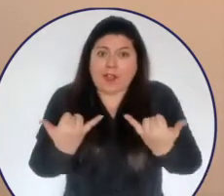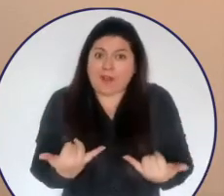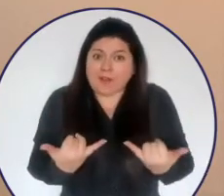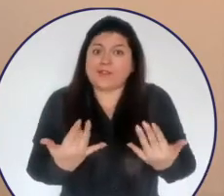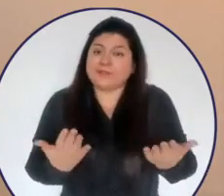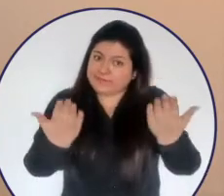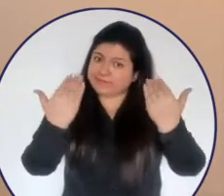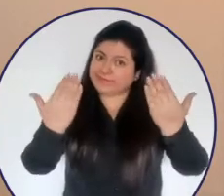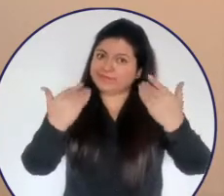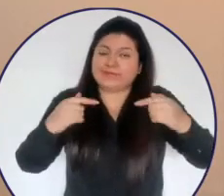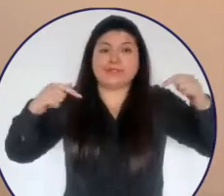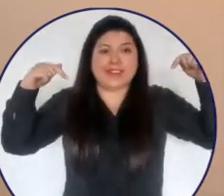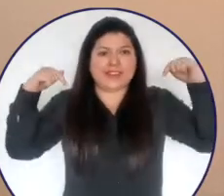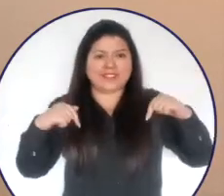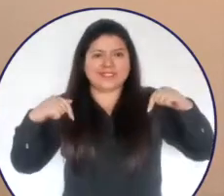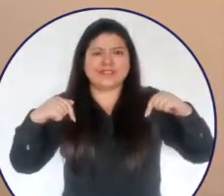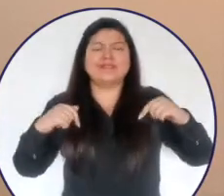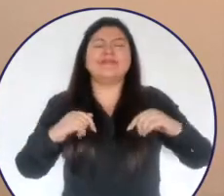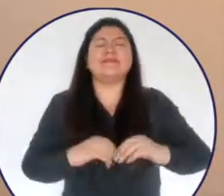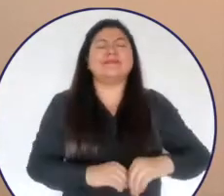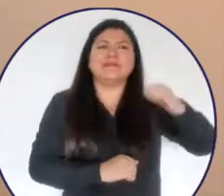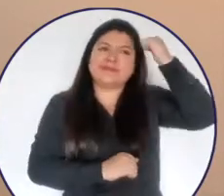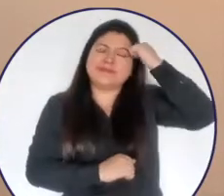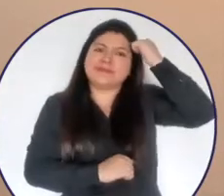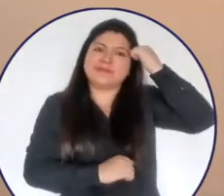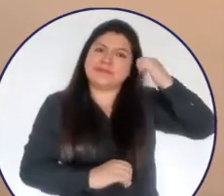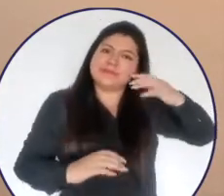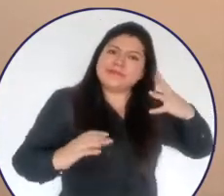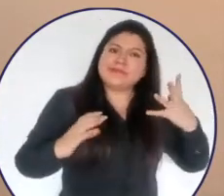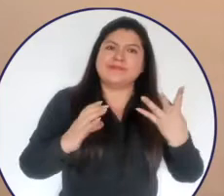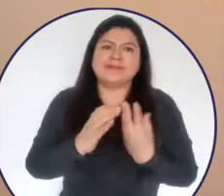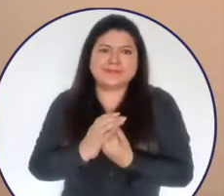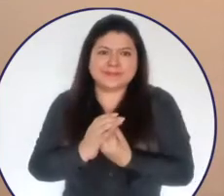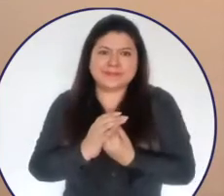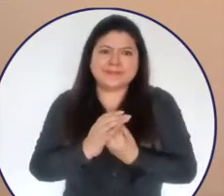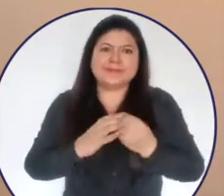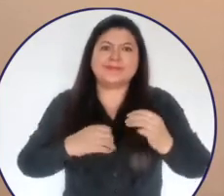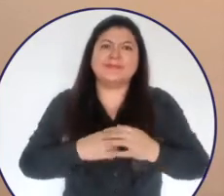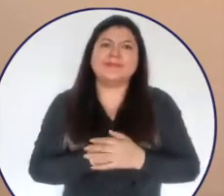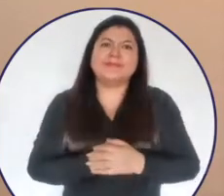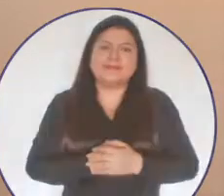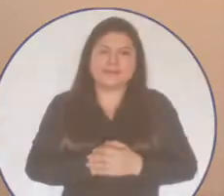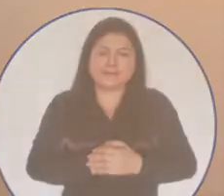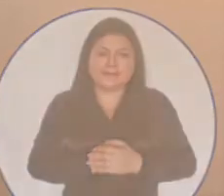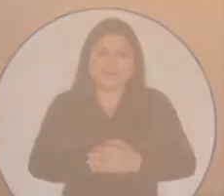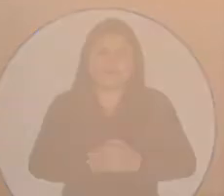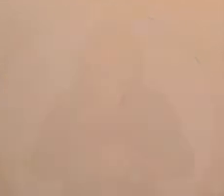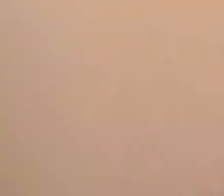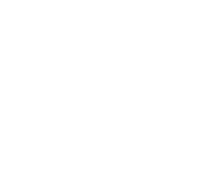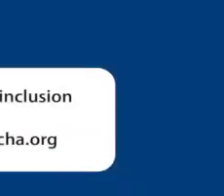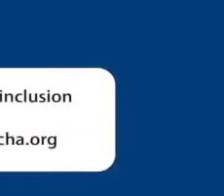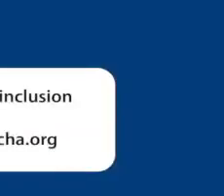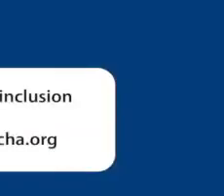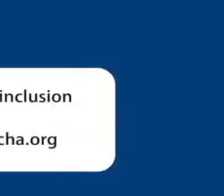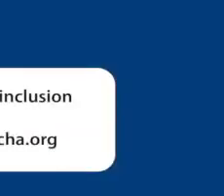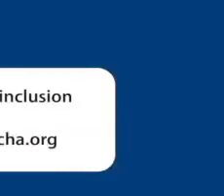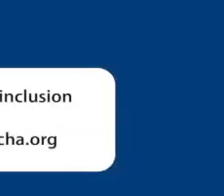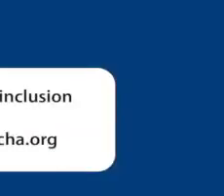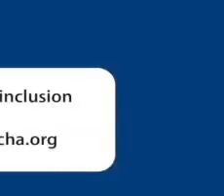invitamos a compartir su experiencia, a seguir aprendiendo aquí en Maestros por la Inclusión.